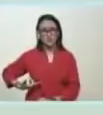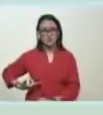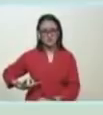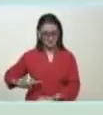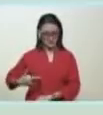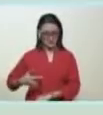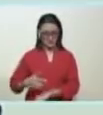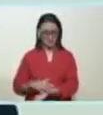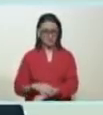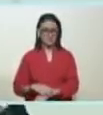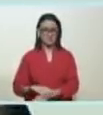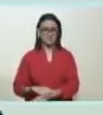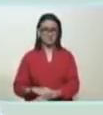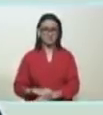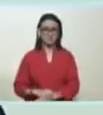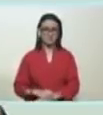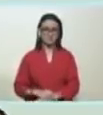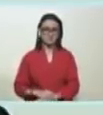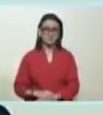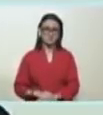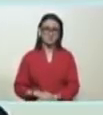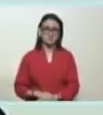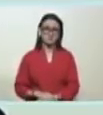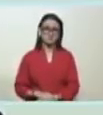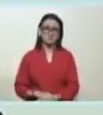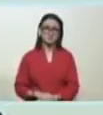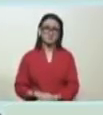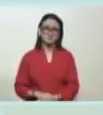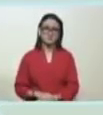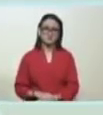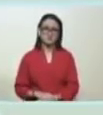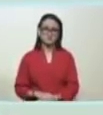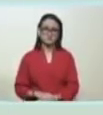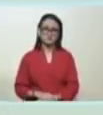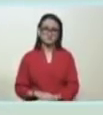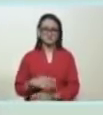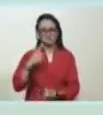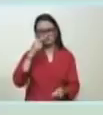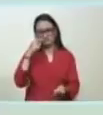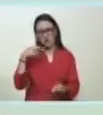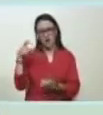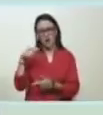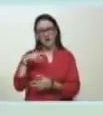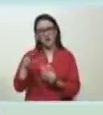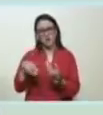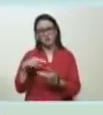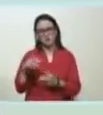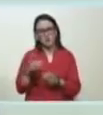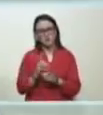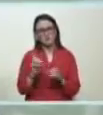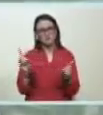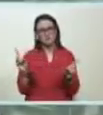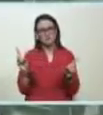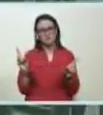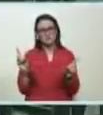que pudieran haber pasado en el camino para abandonar el camino de una revolución